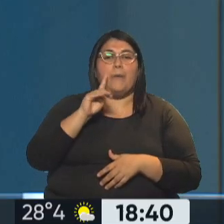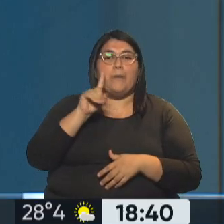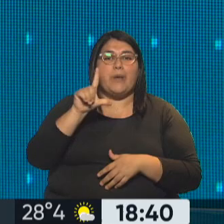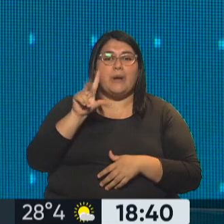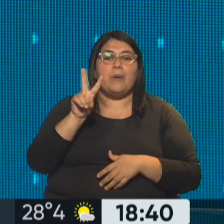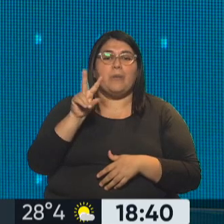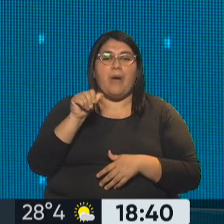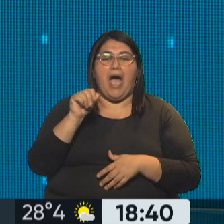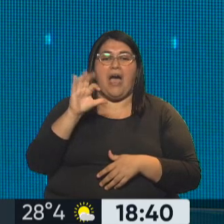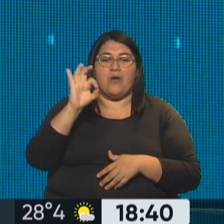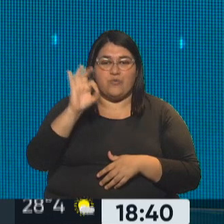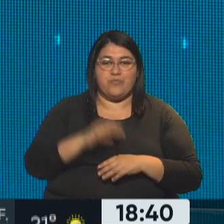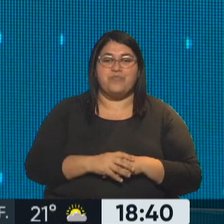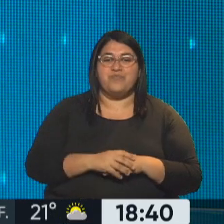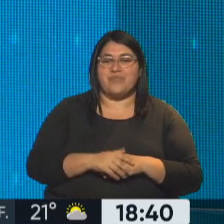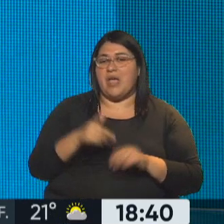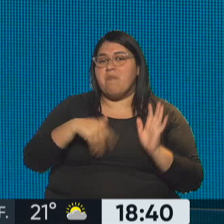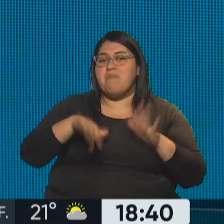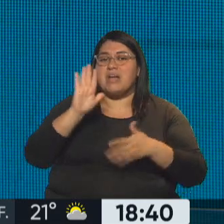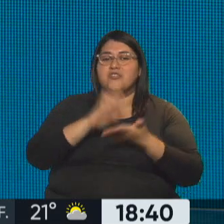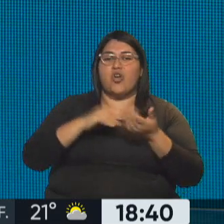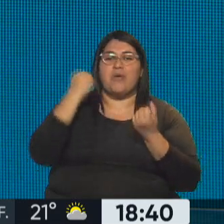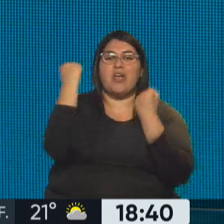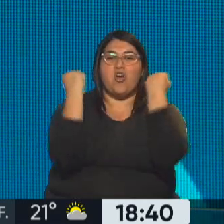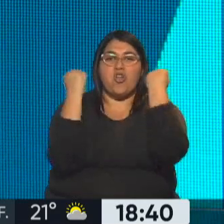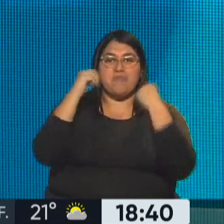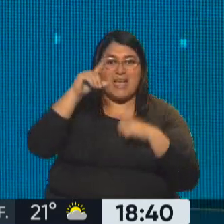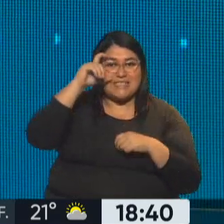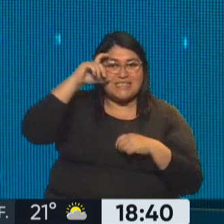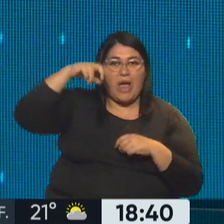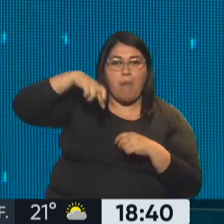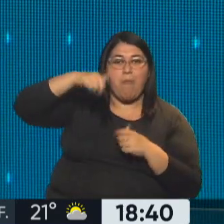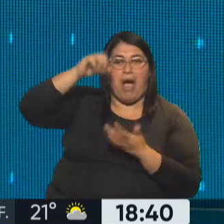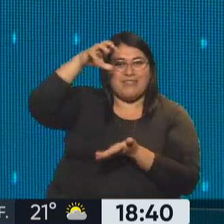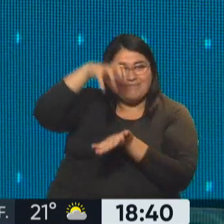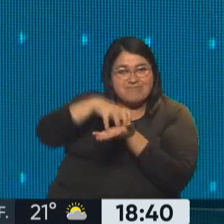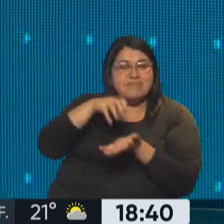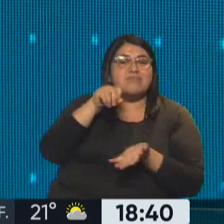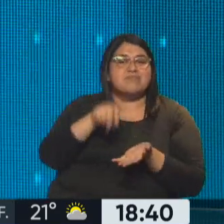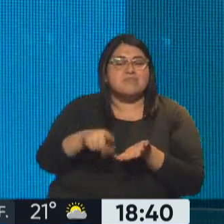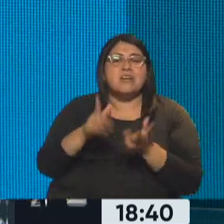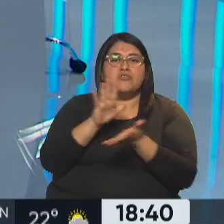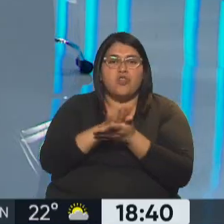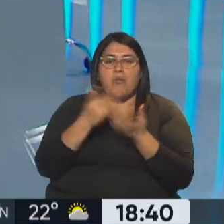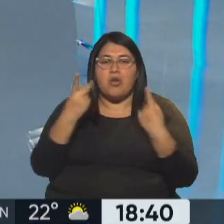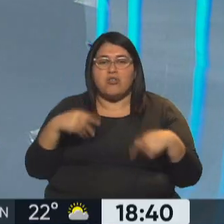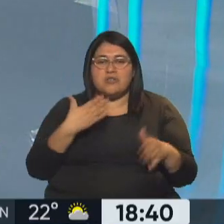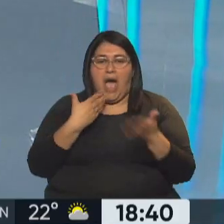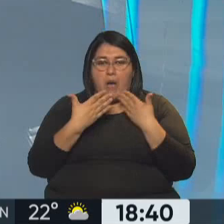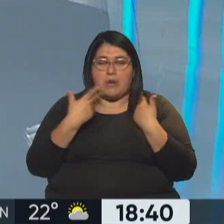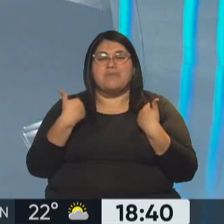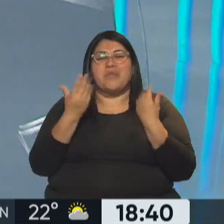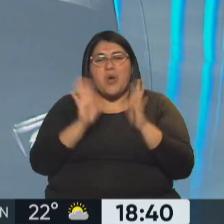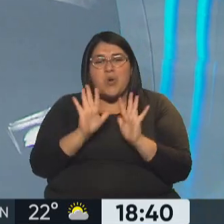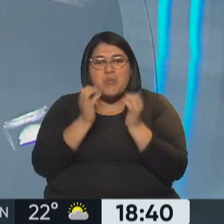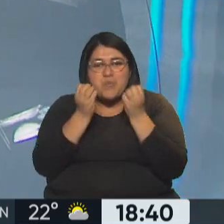y, sobre todo en economía de CEPA, el Centro de Economía Política Argentina, así que tenemos varios temas para hablar. Bienvenida, Luciana, ¿cómo estás? Hola,